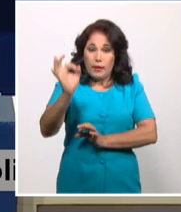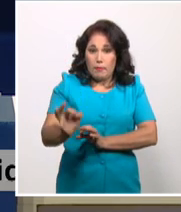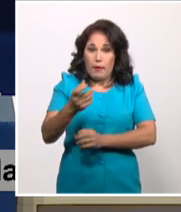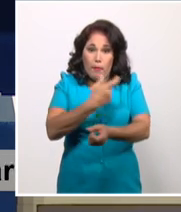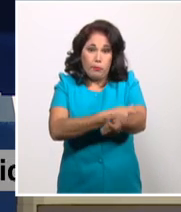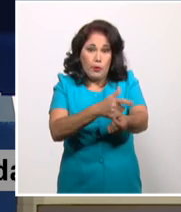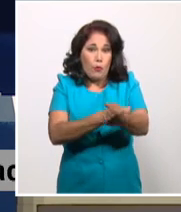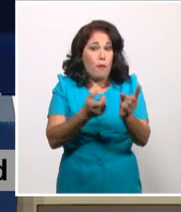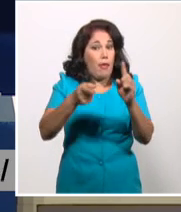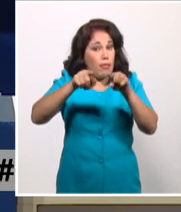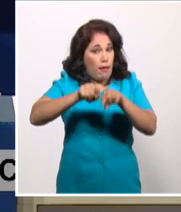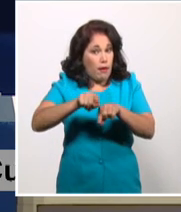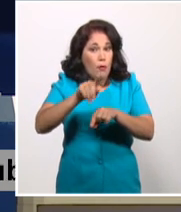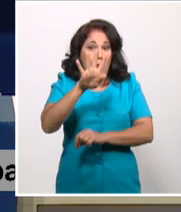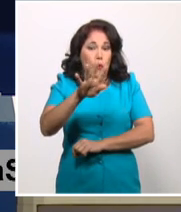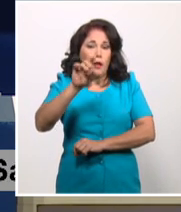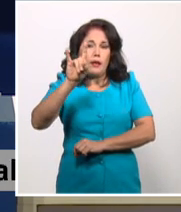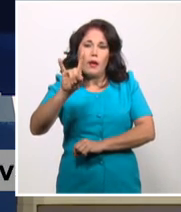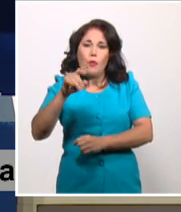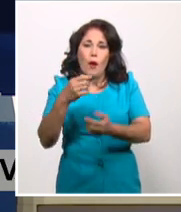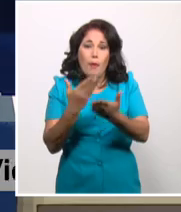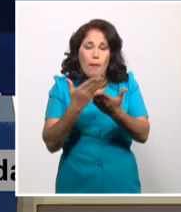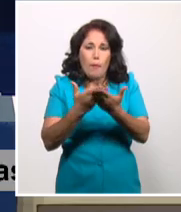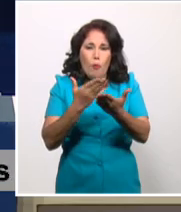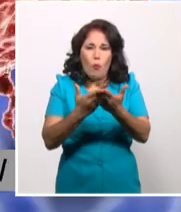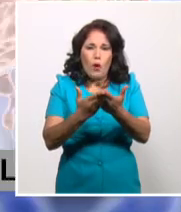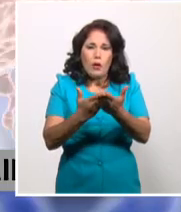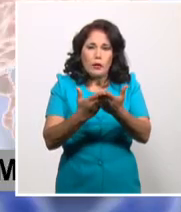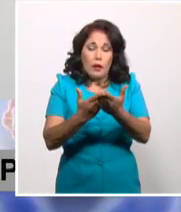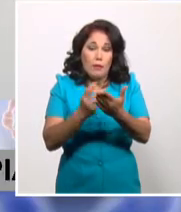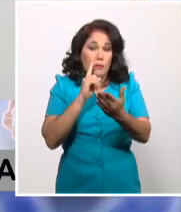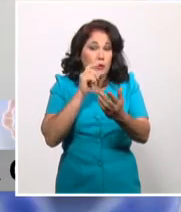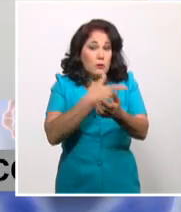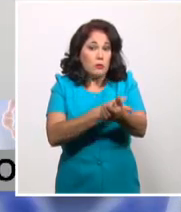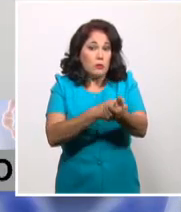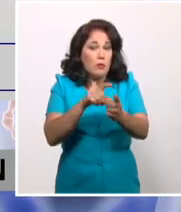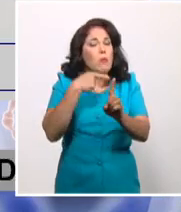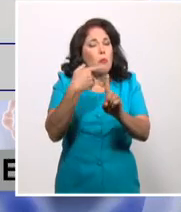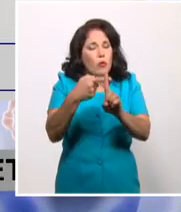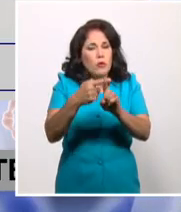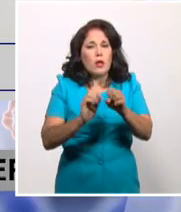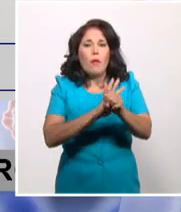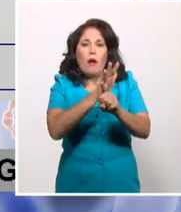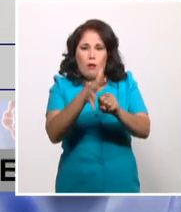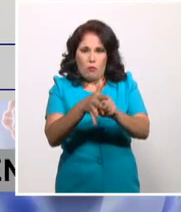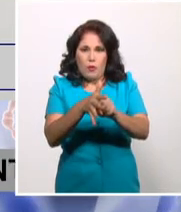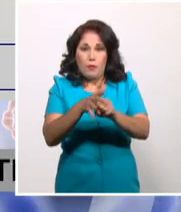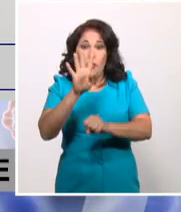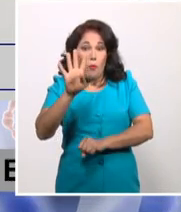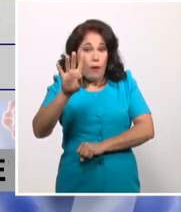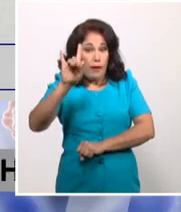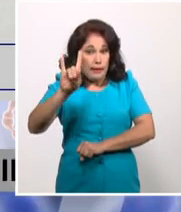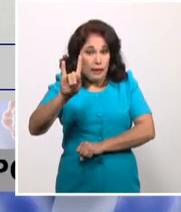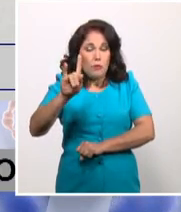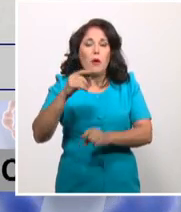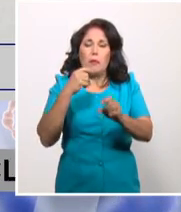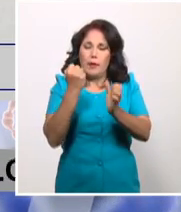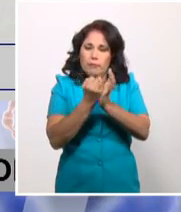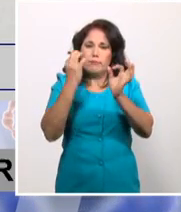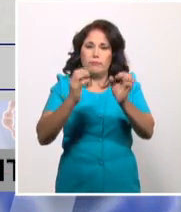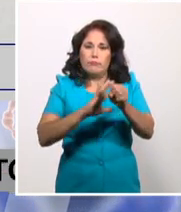ayer, 49 muestras resultaron positivas. De esta forma ya el